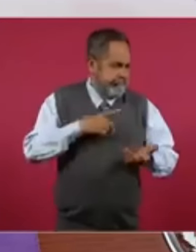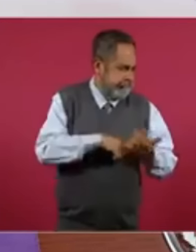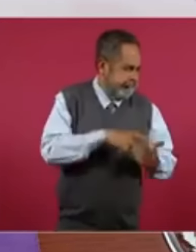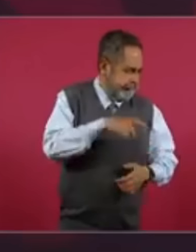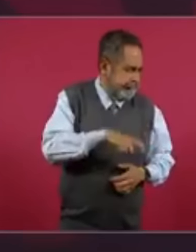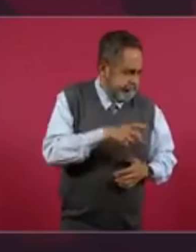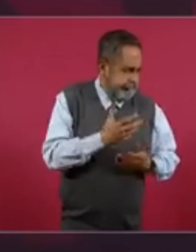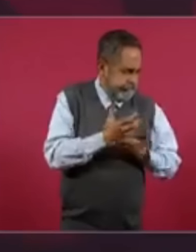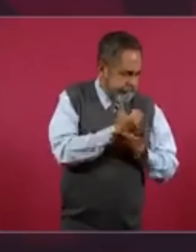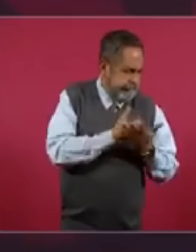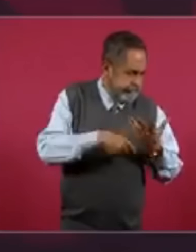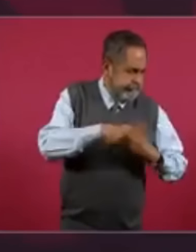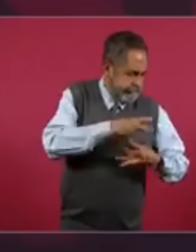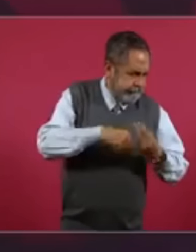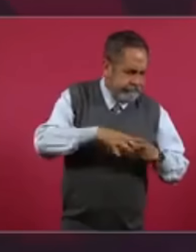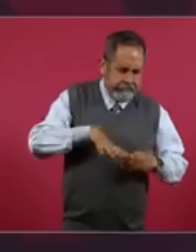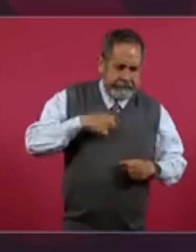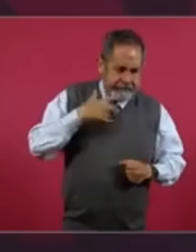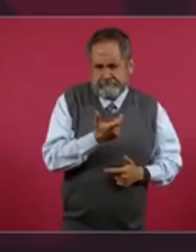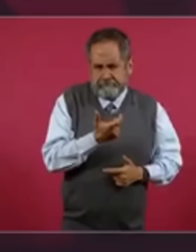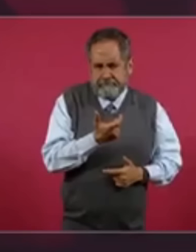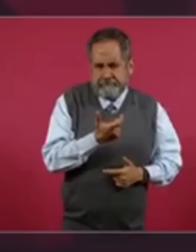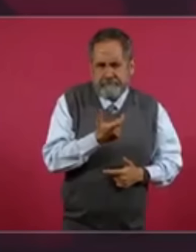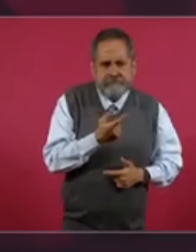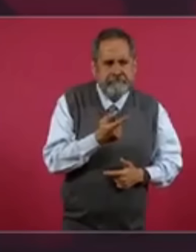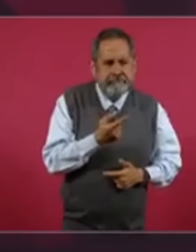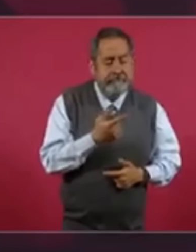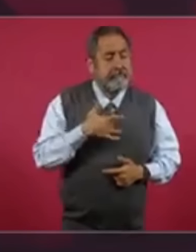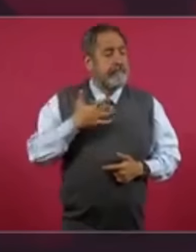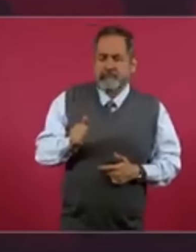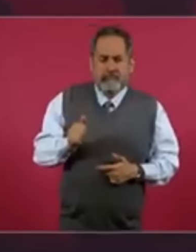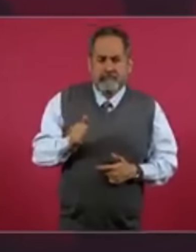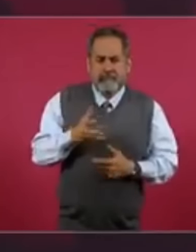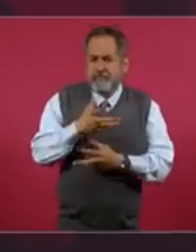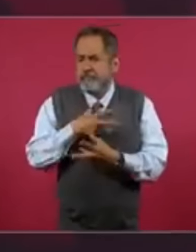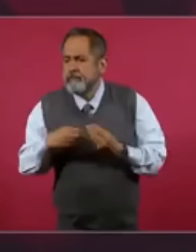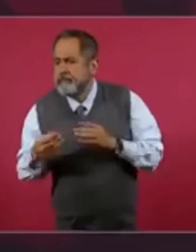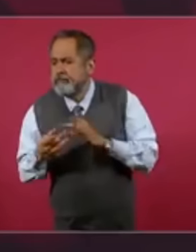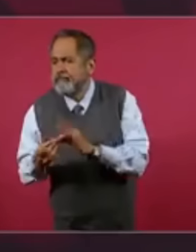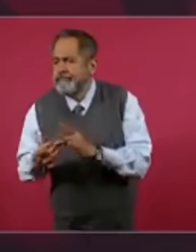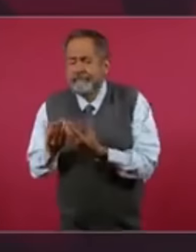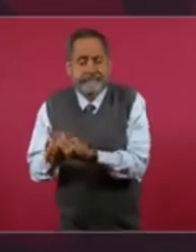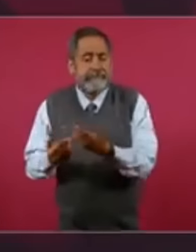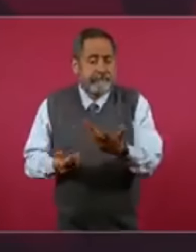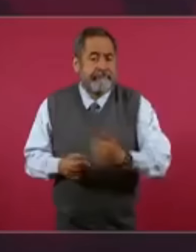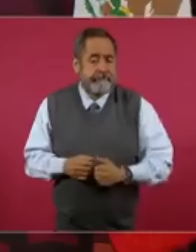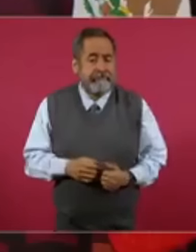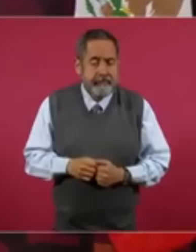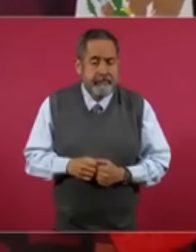salido adelante con esfuerzo, con el estudio, no se vuelven egoístas, no se vuelven